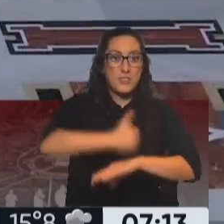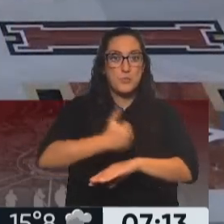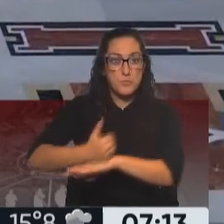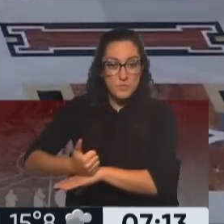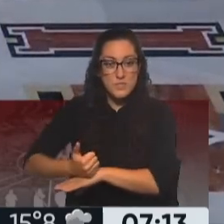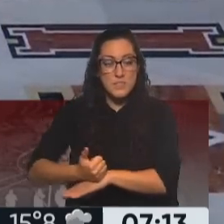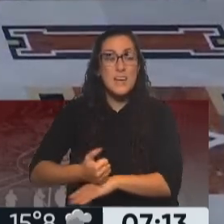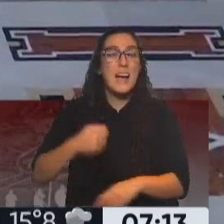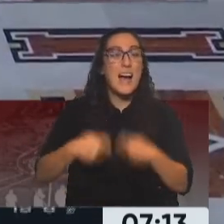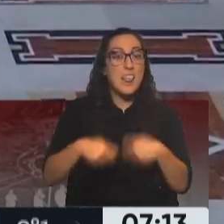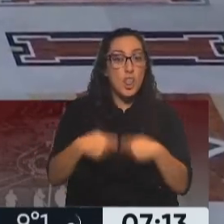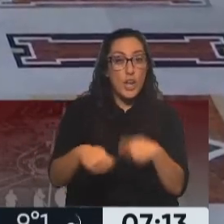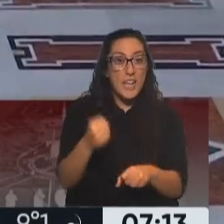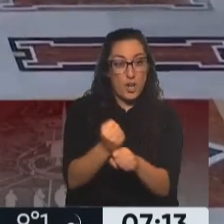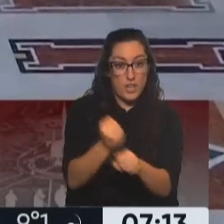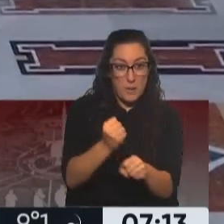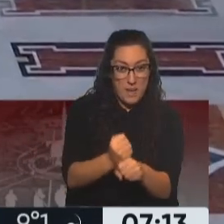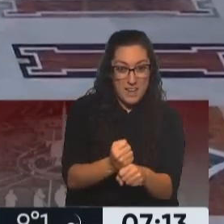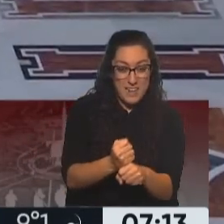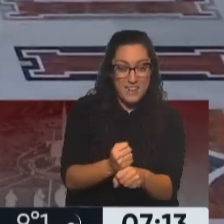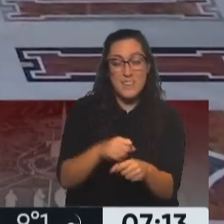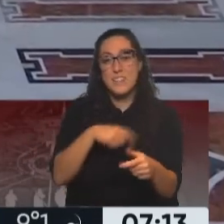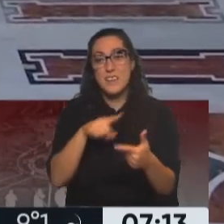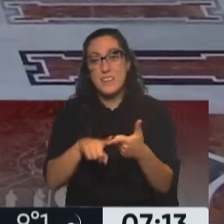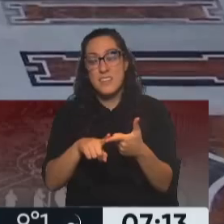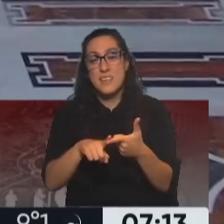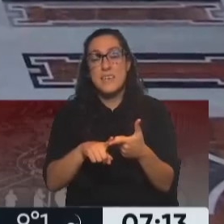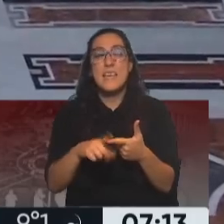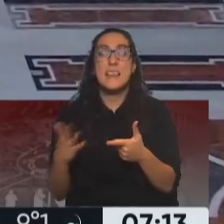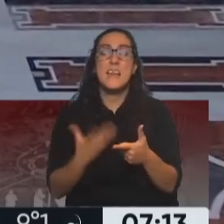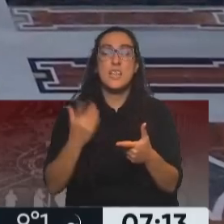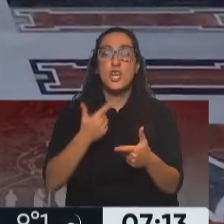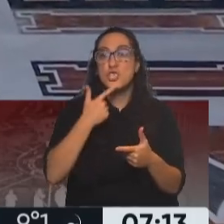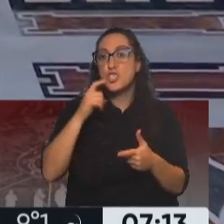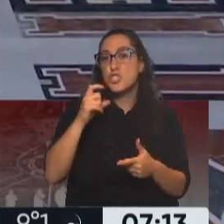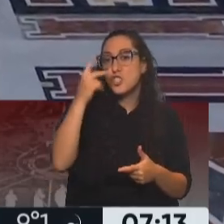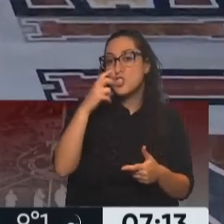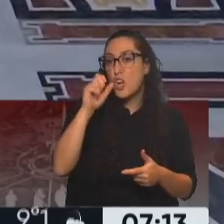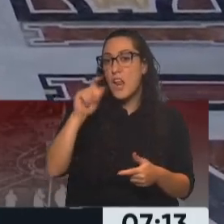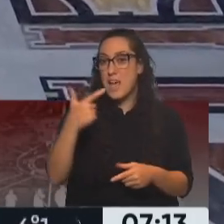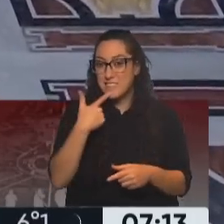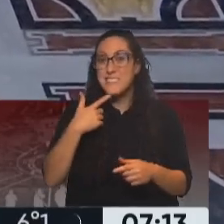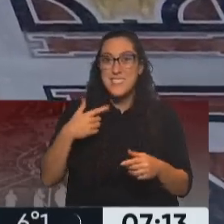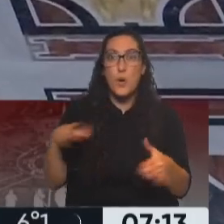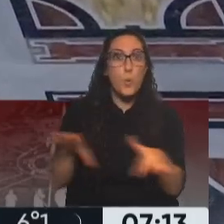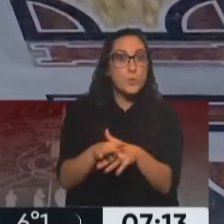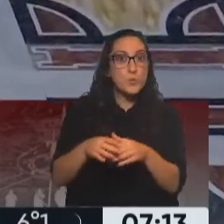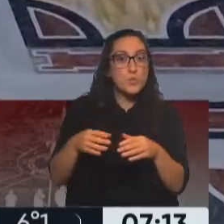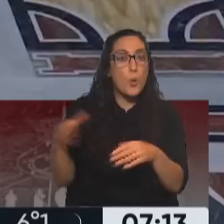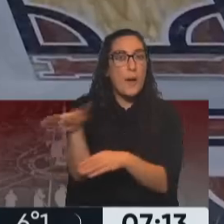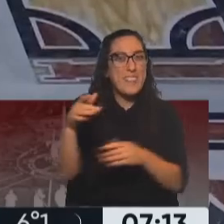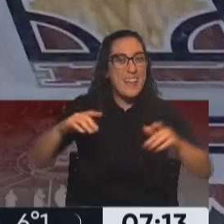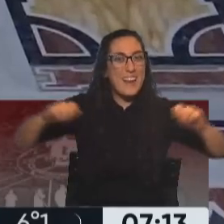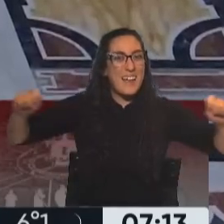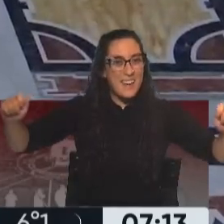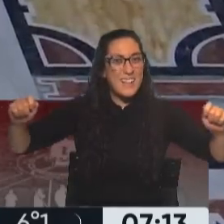el cartonero, y a José María del Corral, el director de Escolas, ¿no? Ellos estaban ahí. Bueno, había un cartel recién, de los jóvenes de Escola